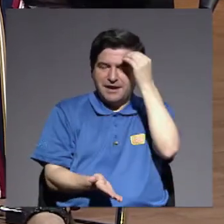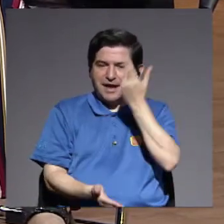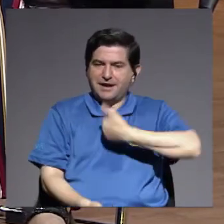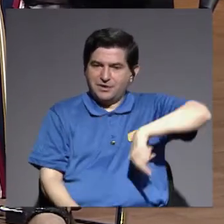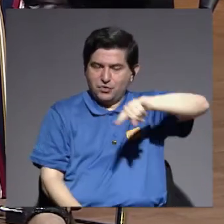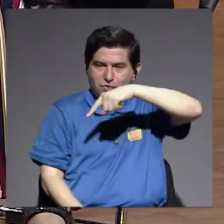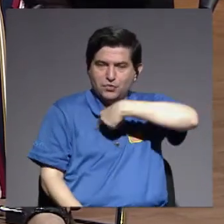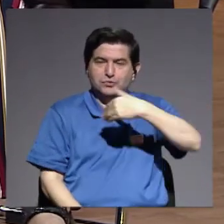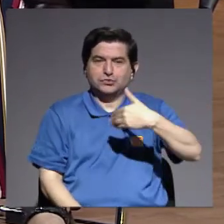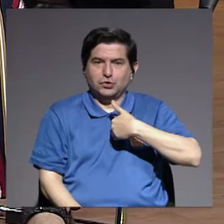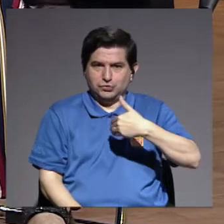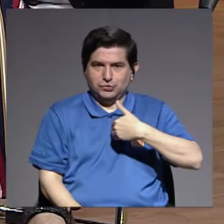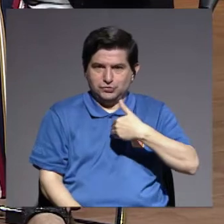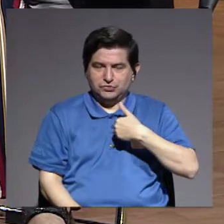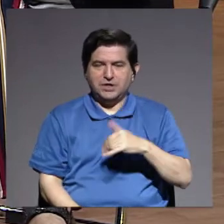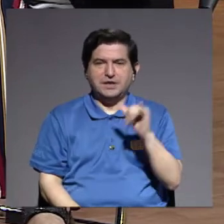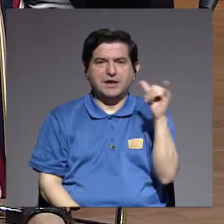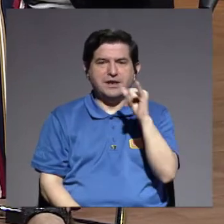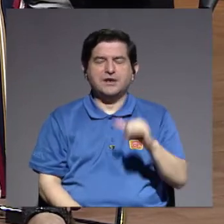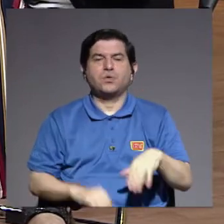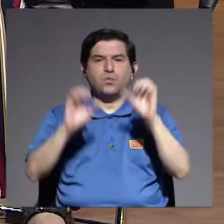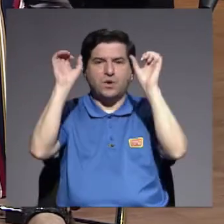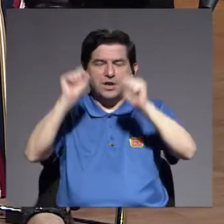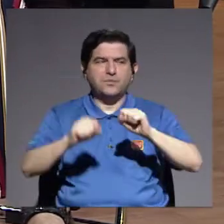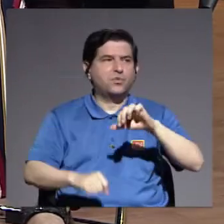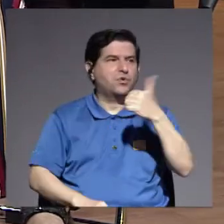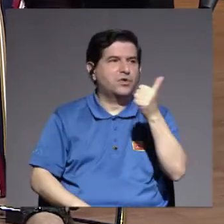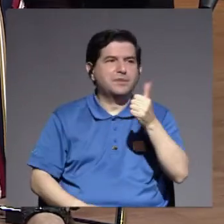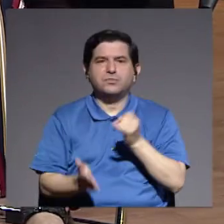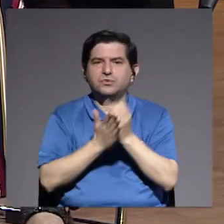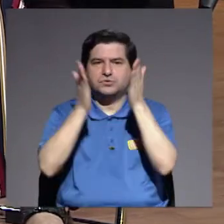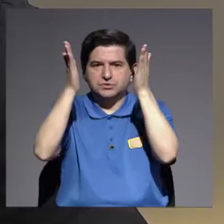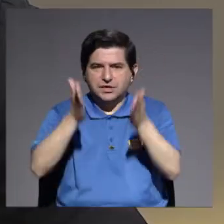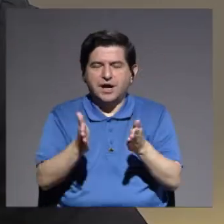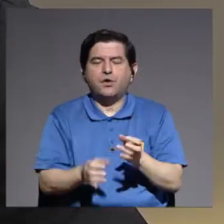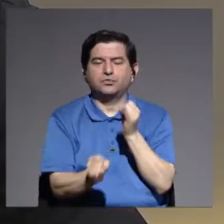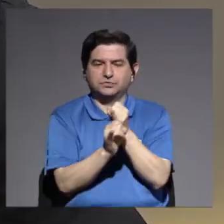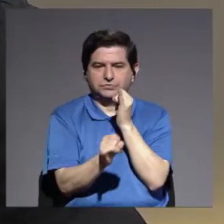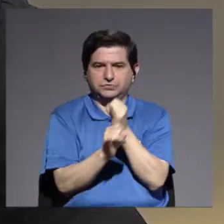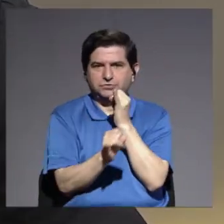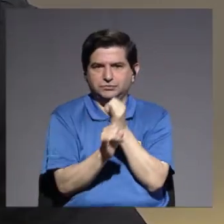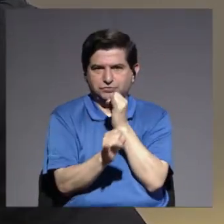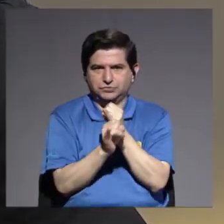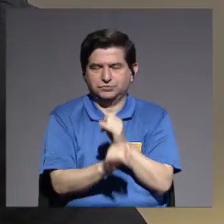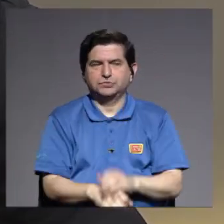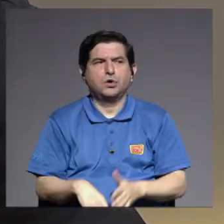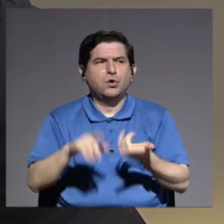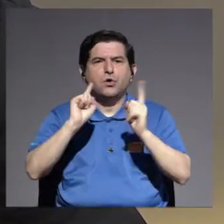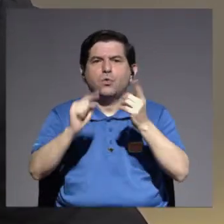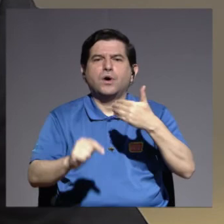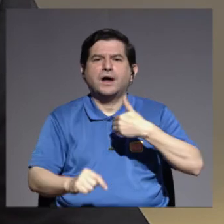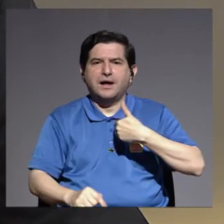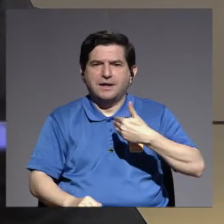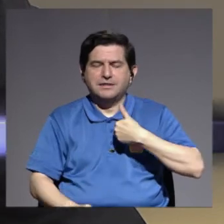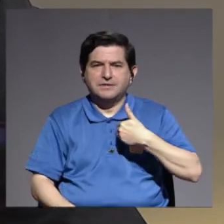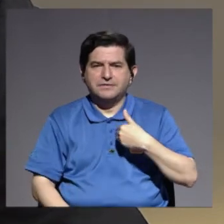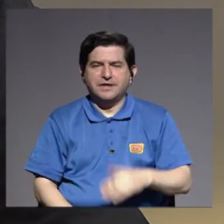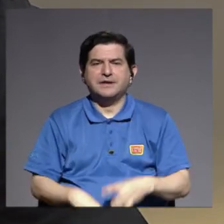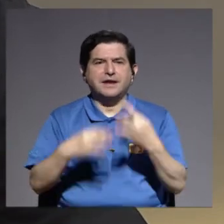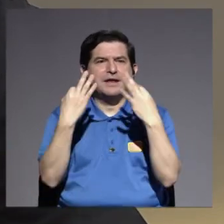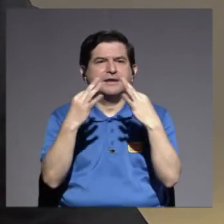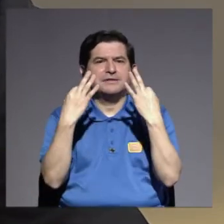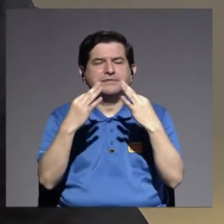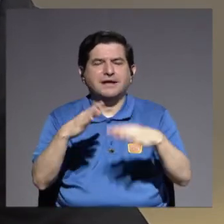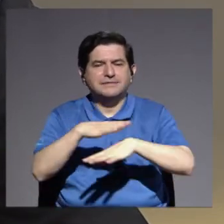nosotros tuvimos en esto como el que podemos dejarle a otros investigadores de esta institución justamente es eso, que tenemos que salir un poco